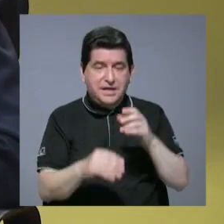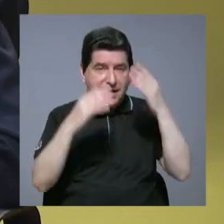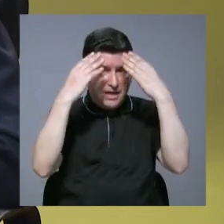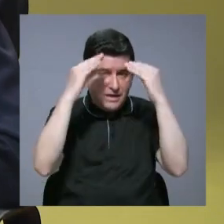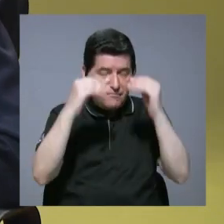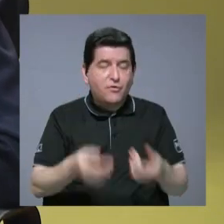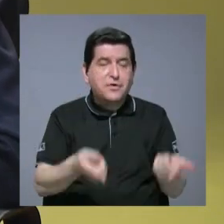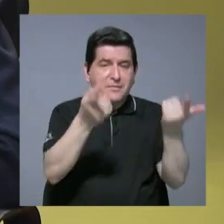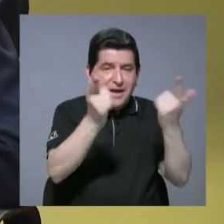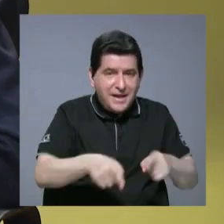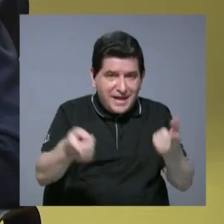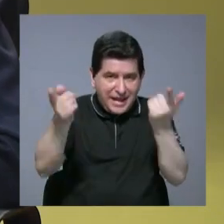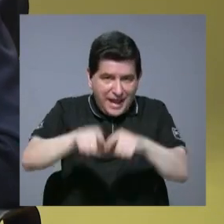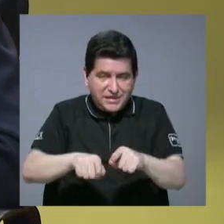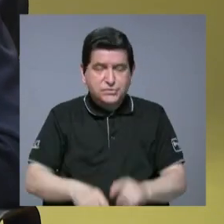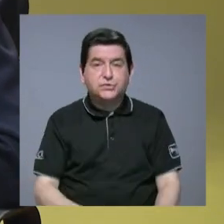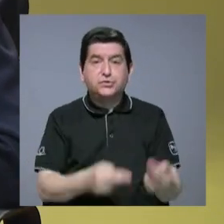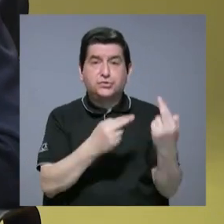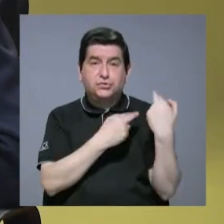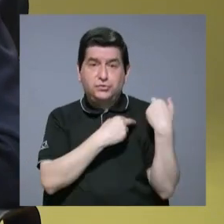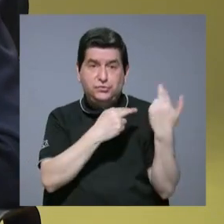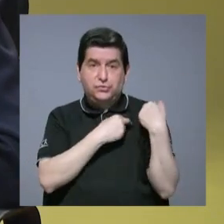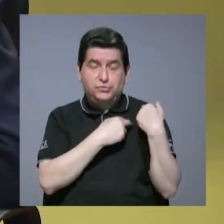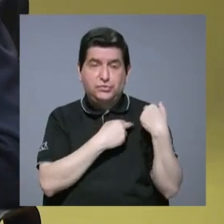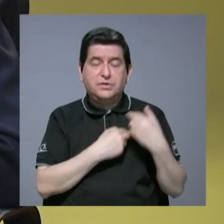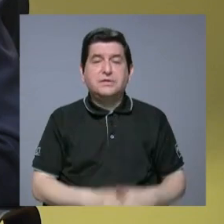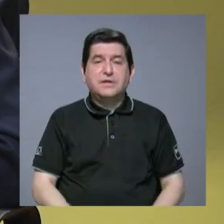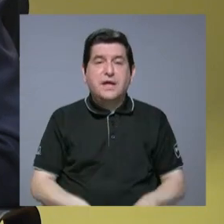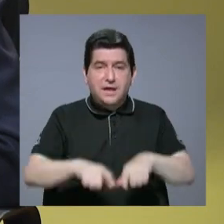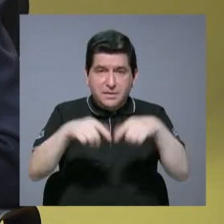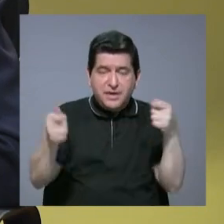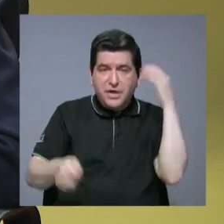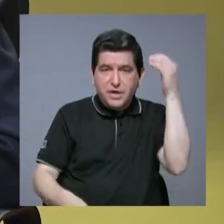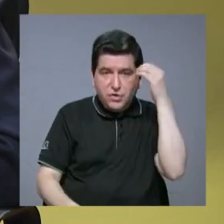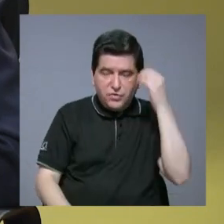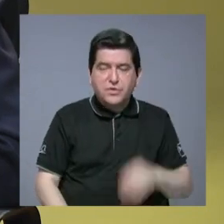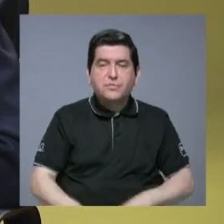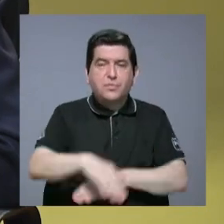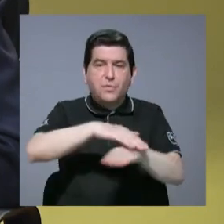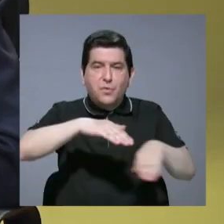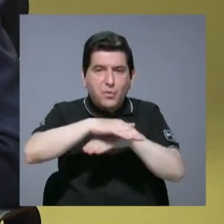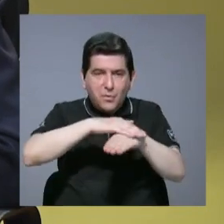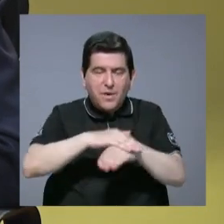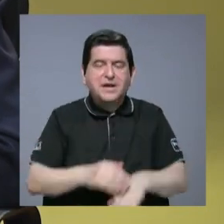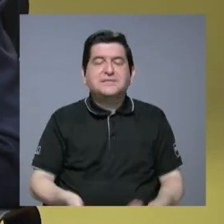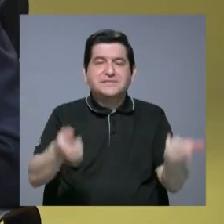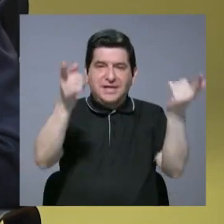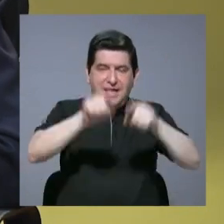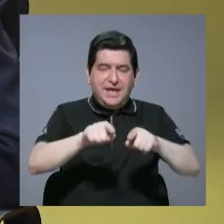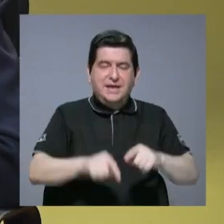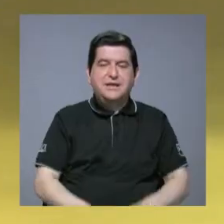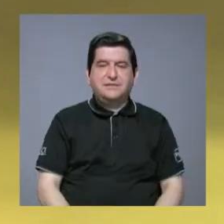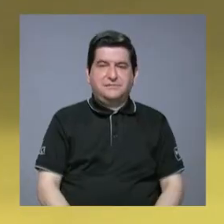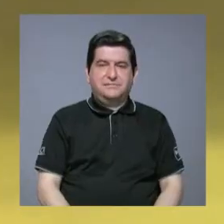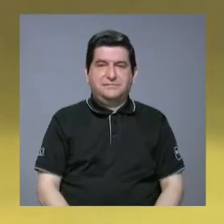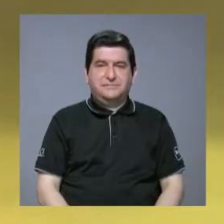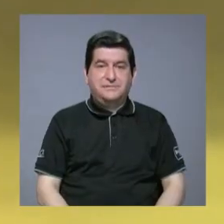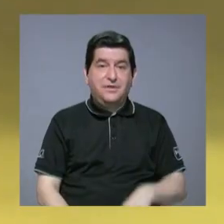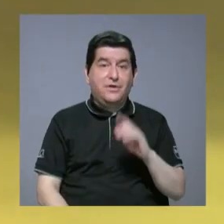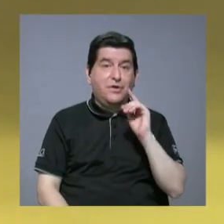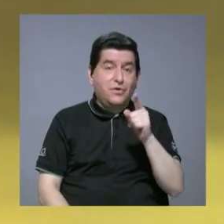los hechos. Y la responsabilidad del de opinión es opinar con fundamento en esos hechos. Con